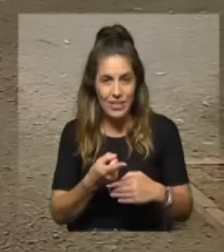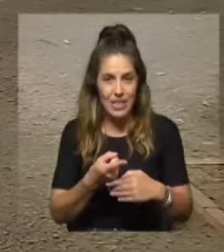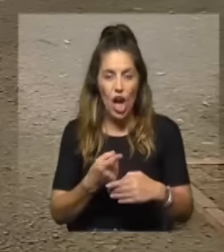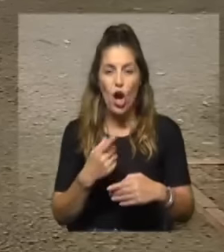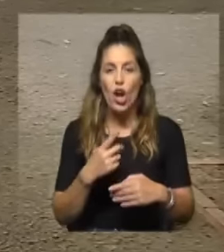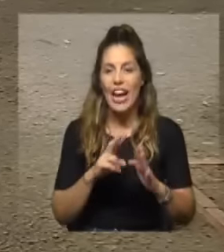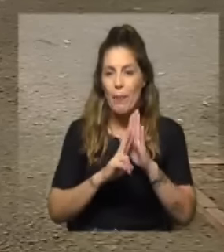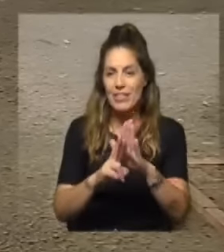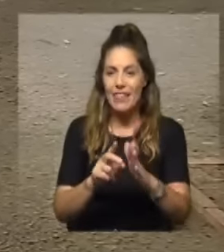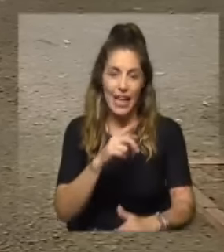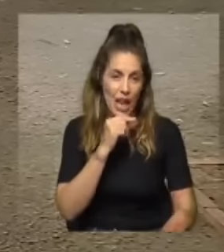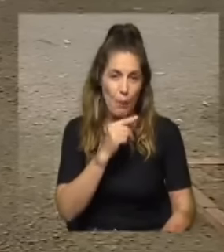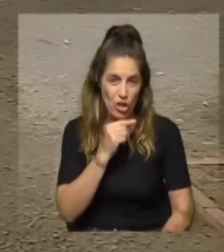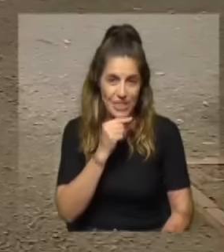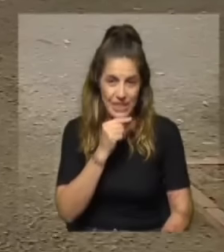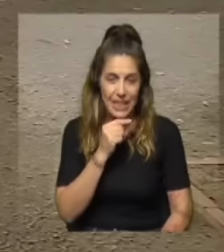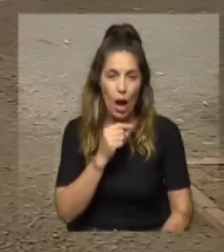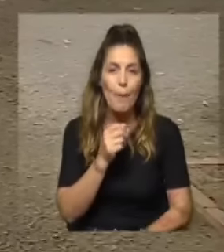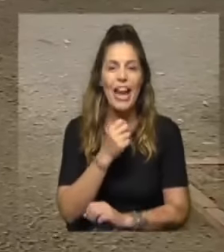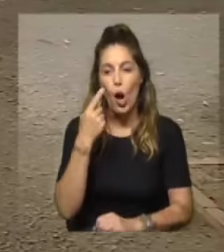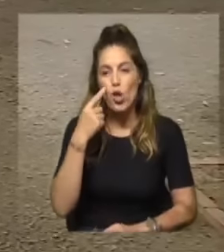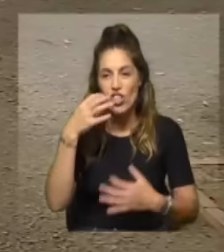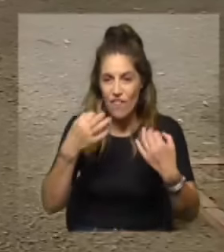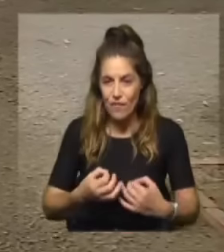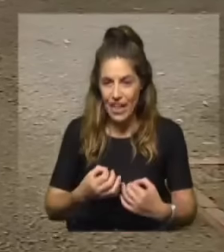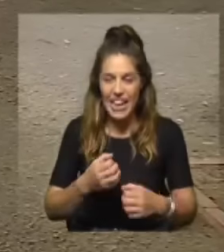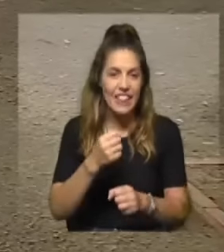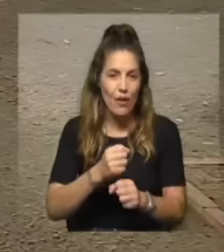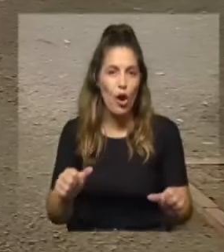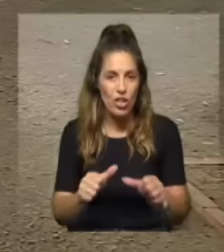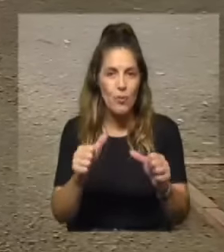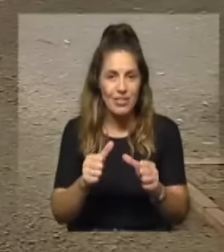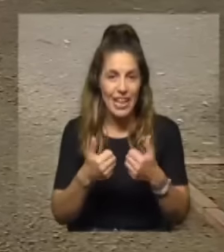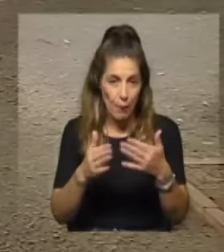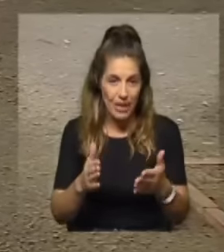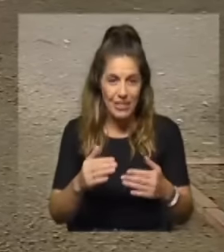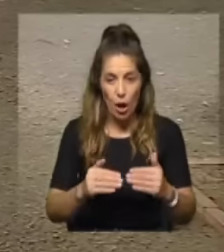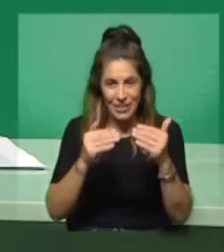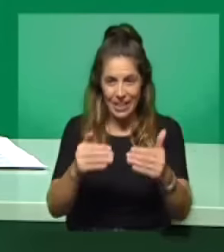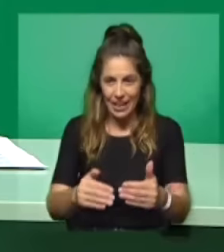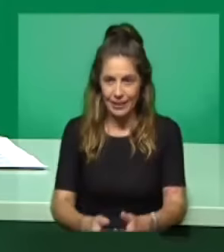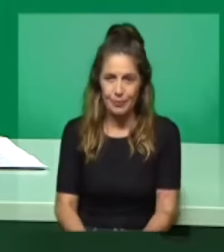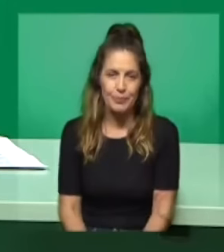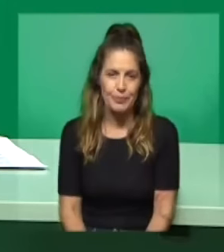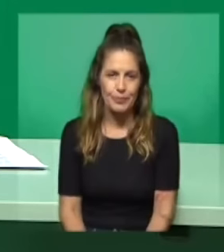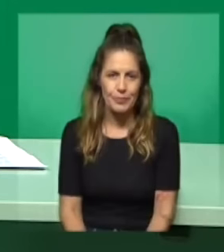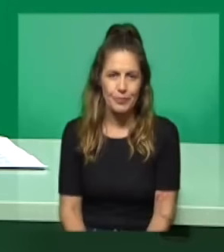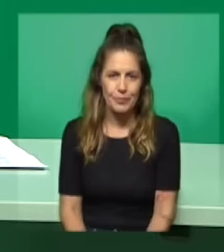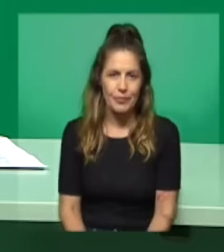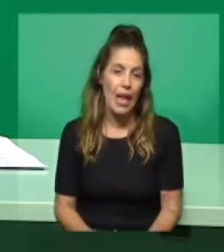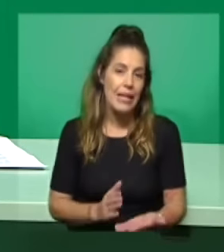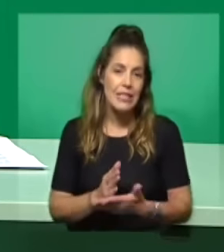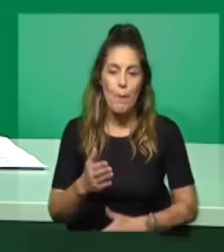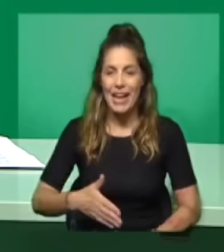Benítez para conocer un poco más de las características reitero de este operativo que en minutos comienza aquí en el parque rodó nunca faltan quejas con